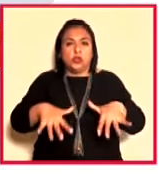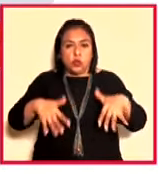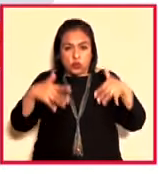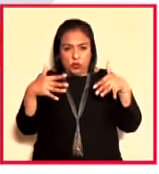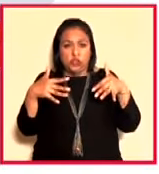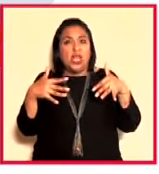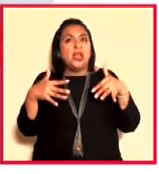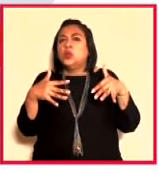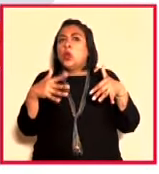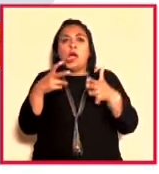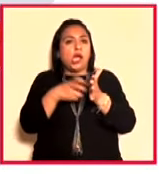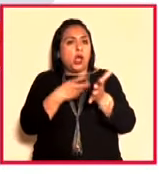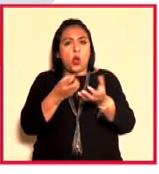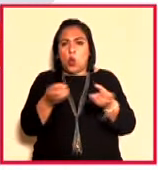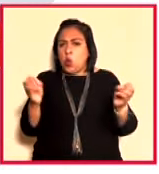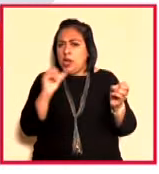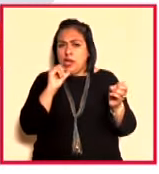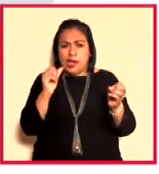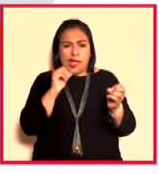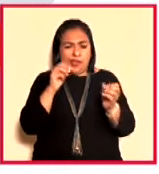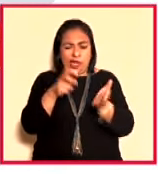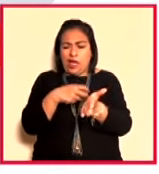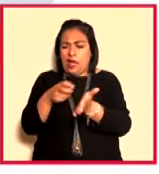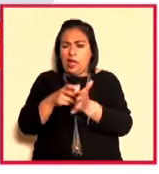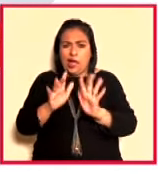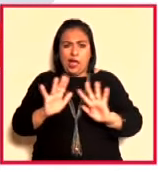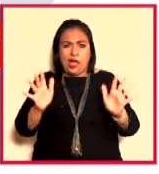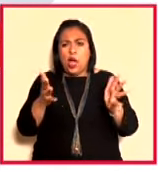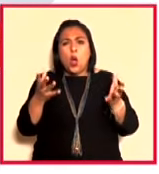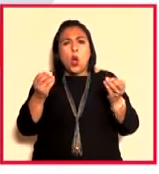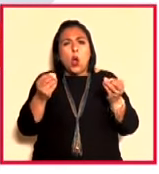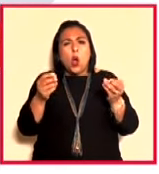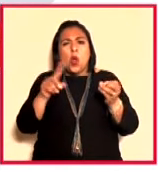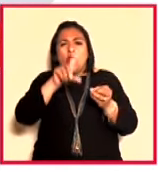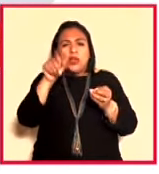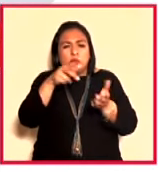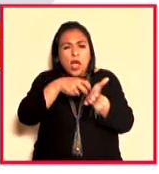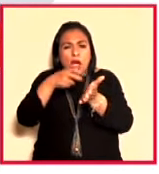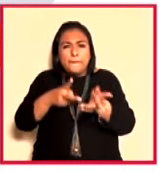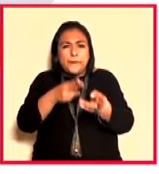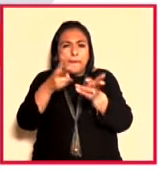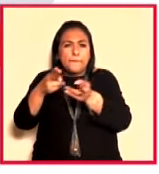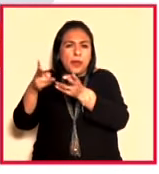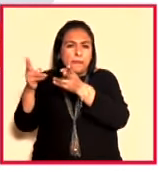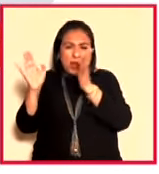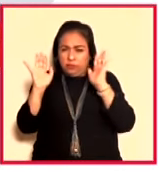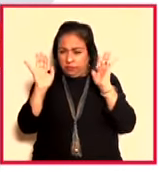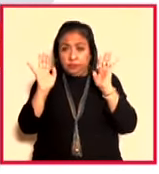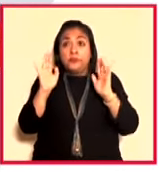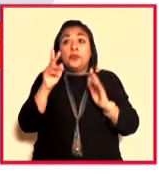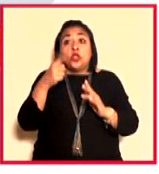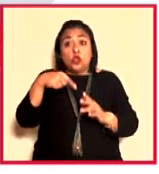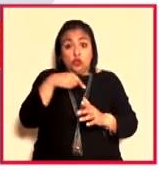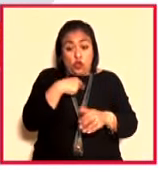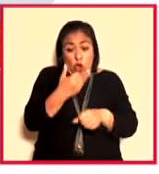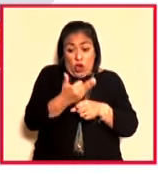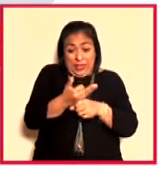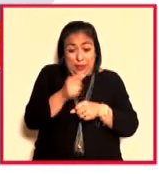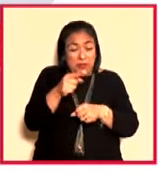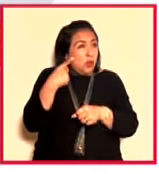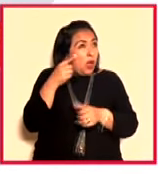sin ediciones, sin una mezcla posterior de niveles. La mezcla la hacemos al momento de estar